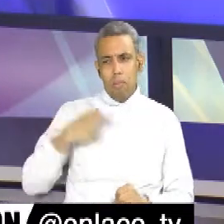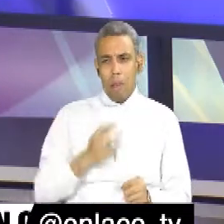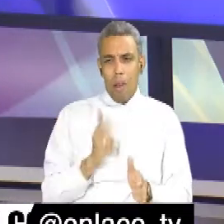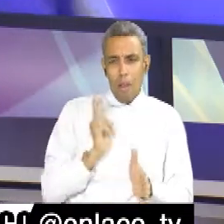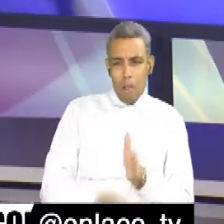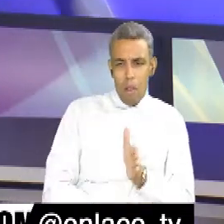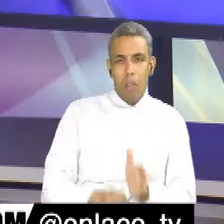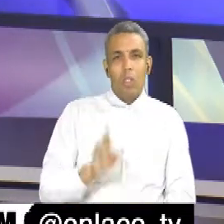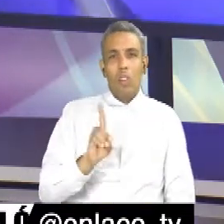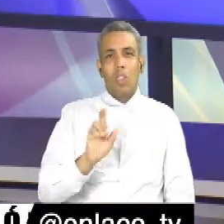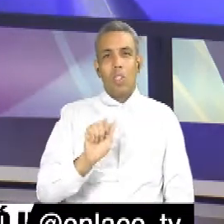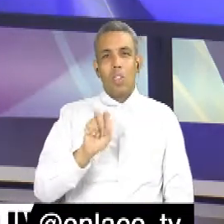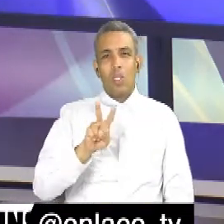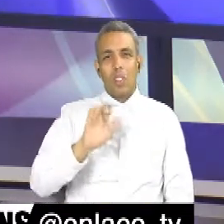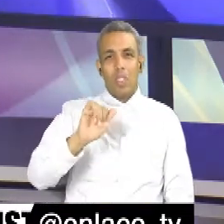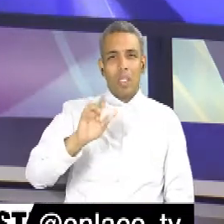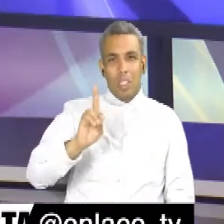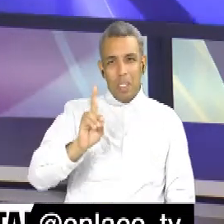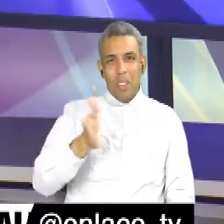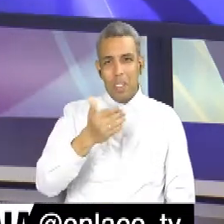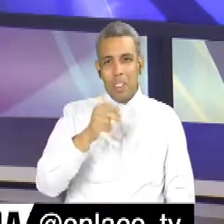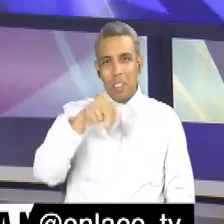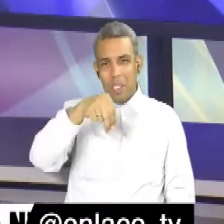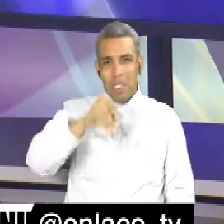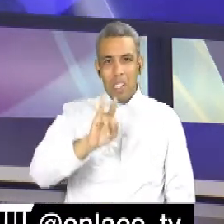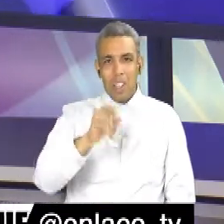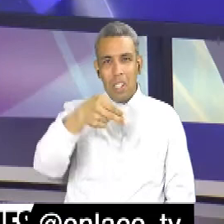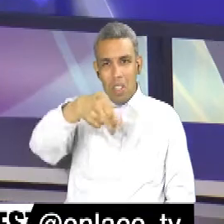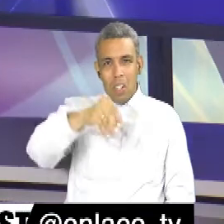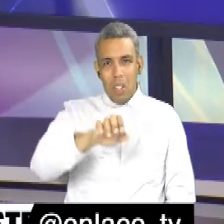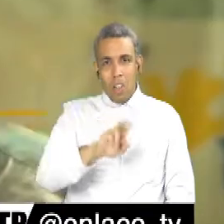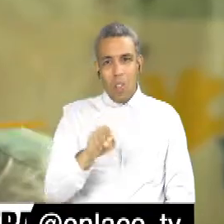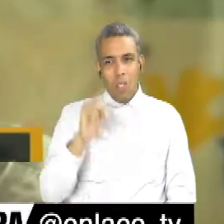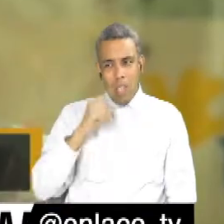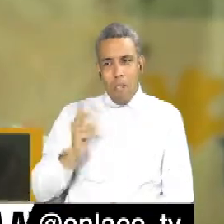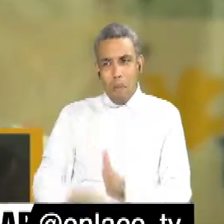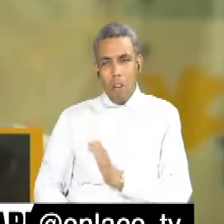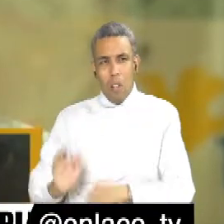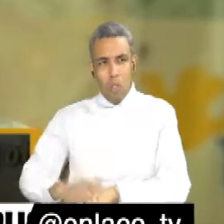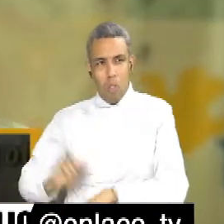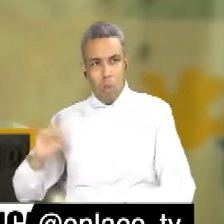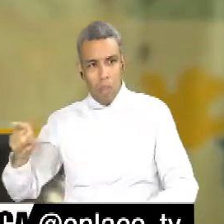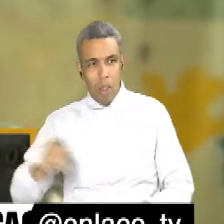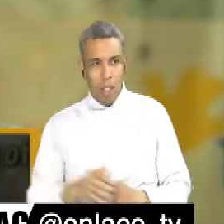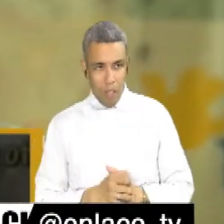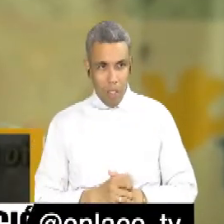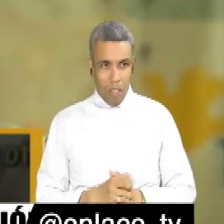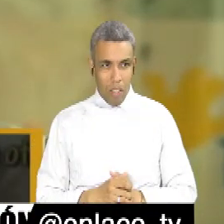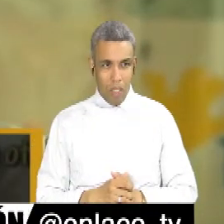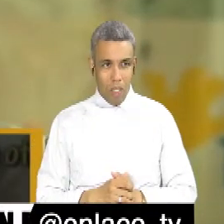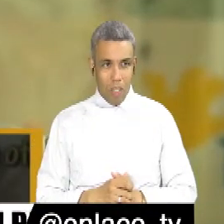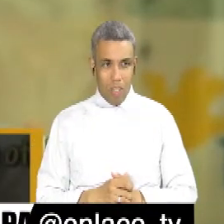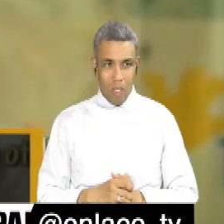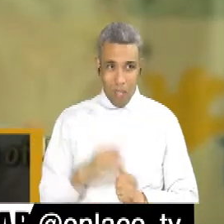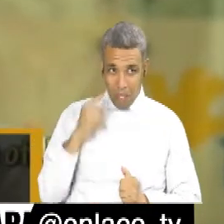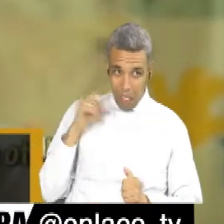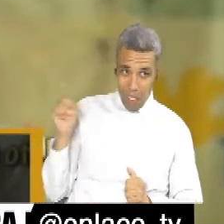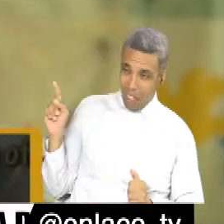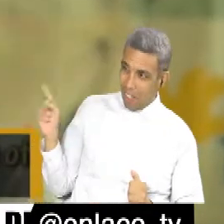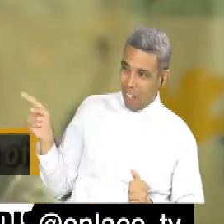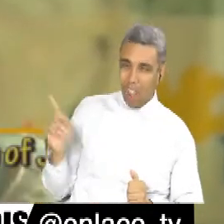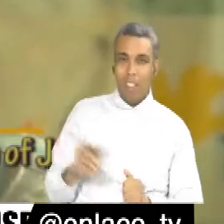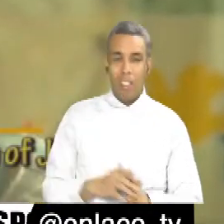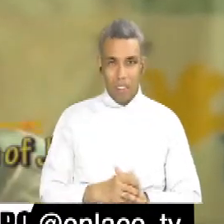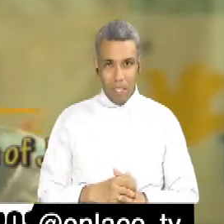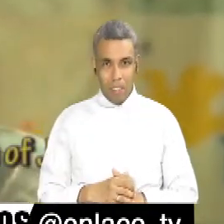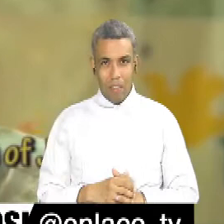del exsecretario de Obras Públicas, David Núñez Escala. El defensor de derechos humanos llevaba 7 años en la cárcel por el asesinato